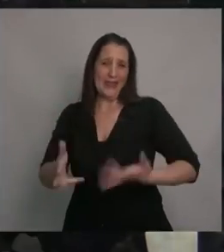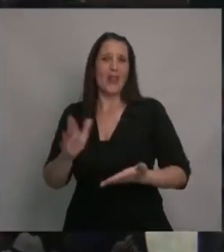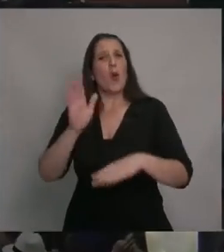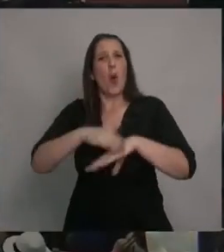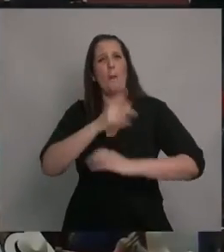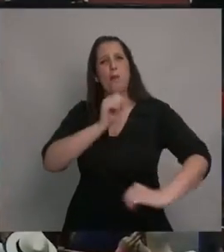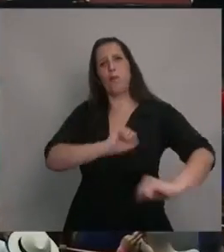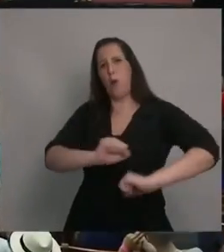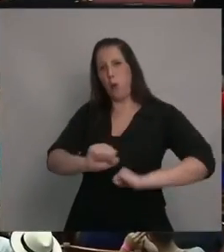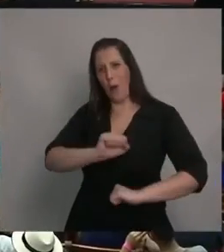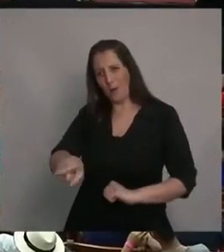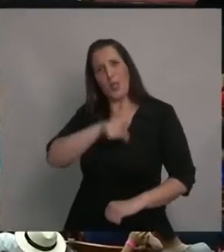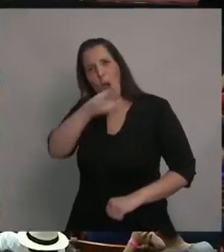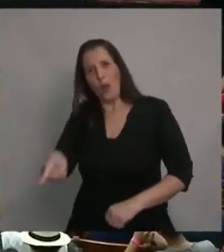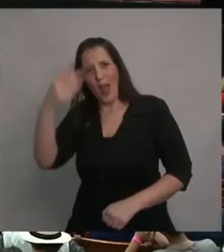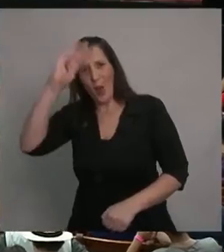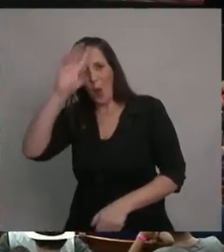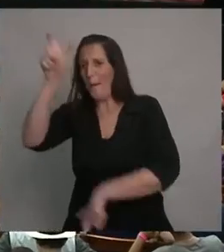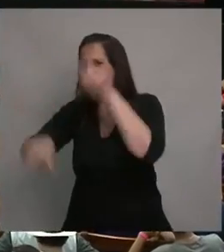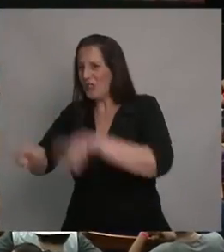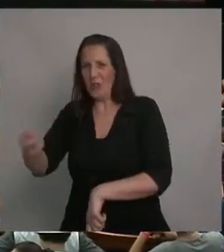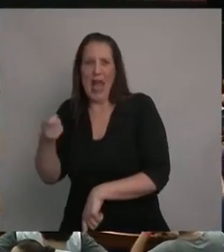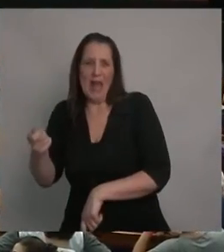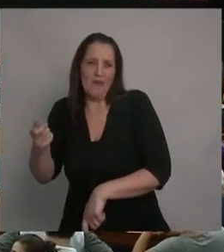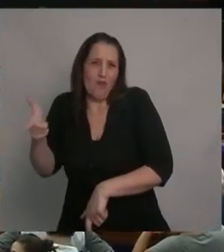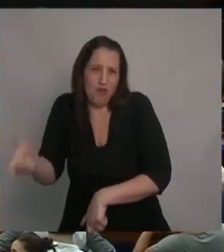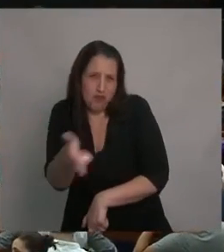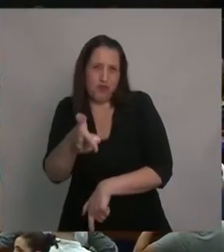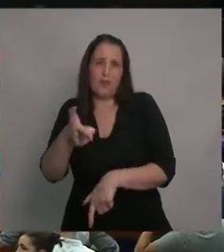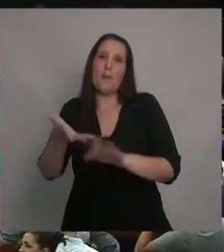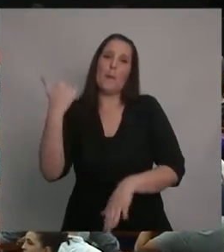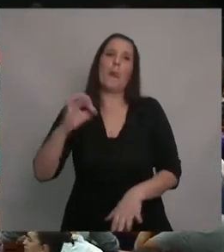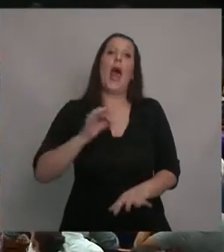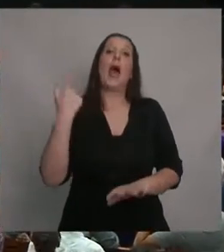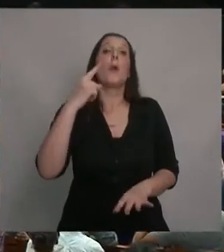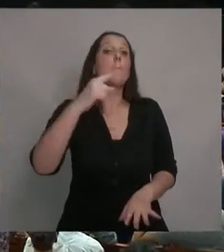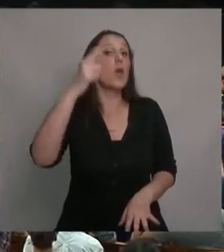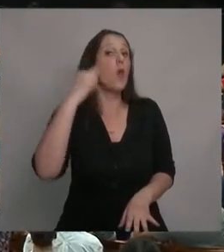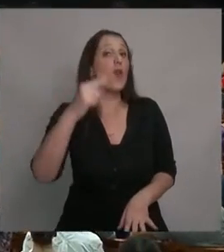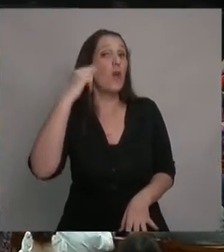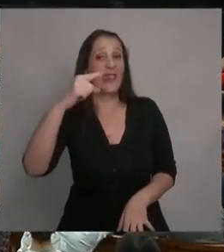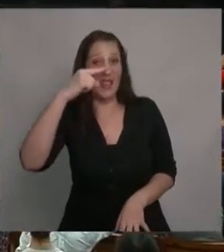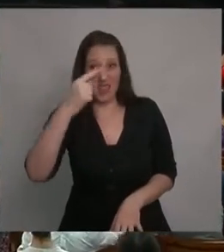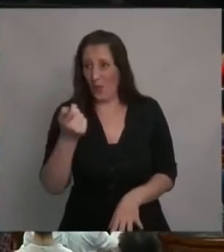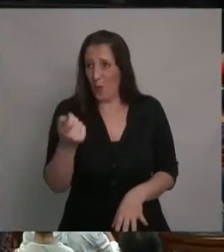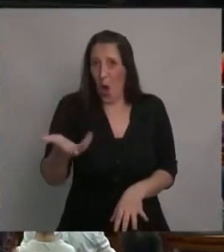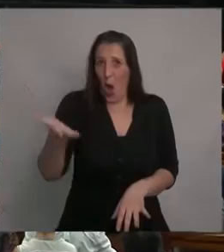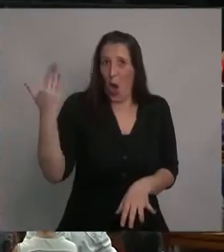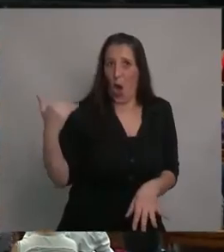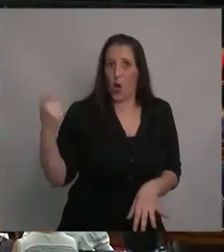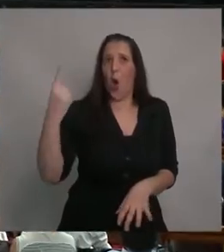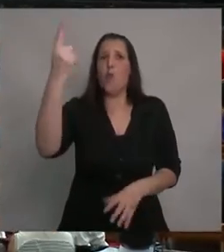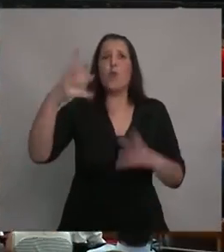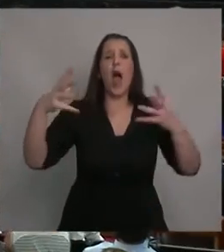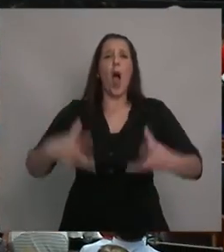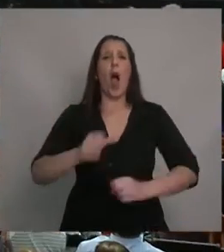Personas mutiladas, personas asesinadas. Tan reciente como en el año 1997, una bomba, una de seis que